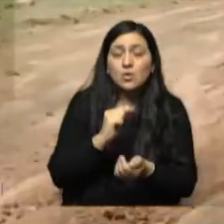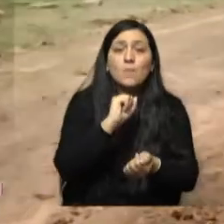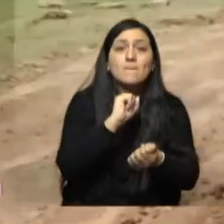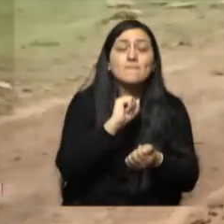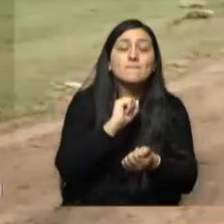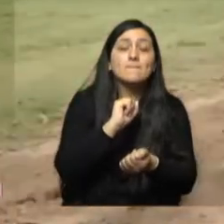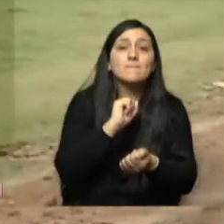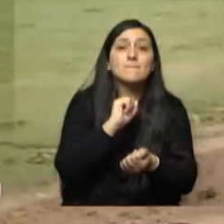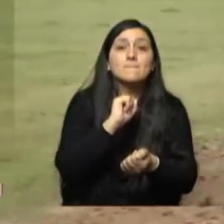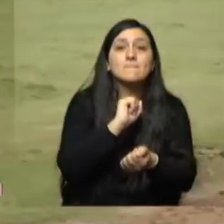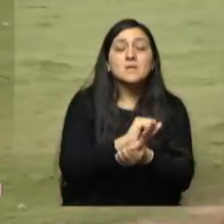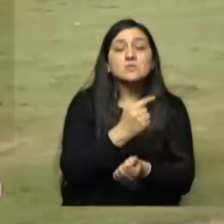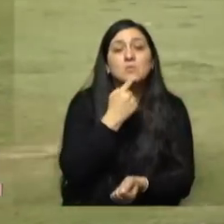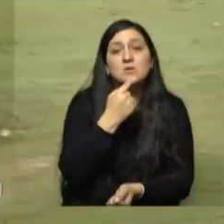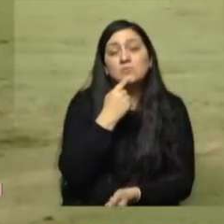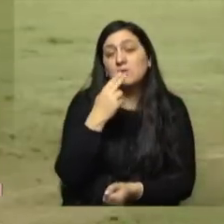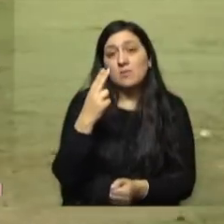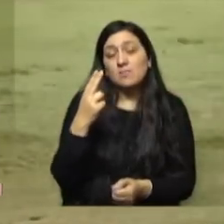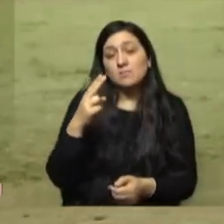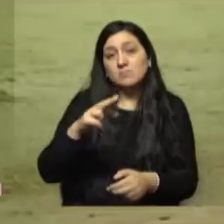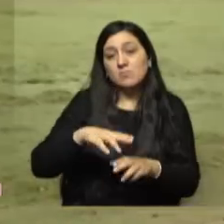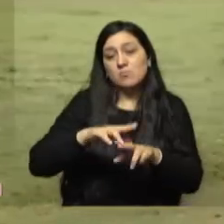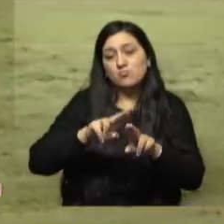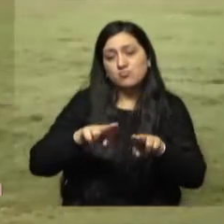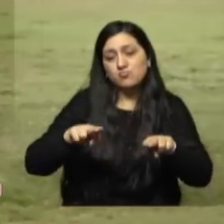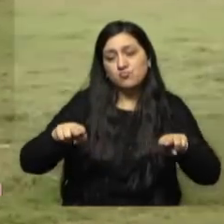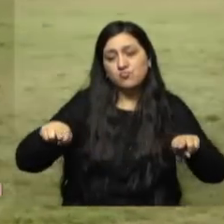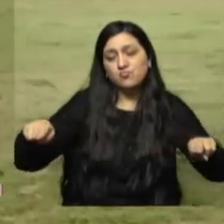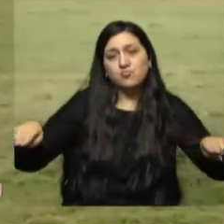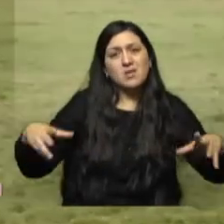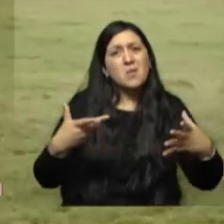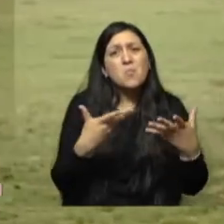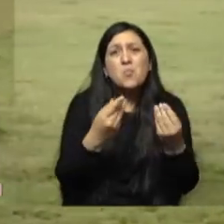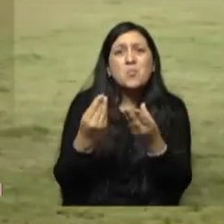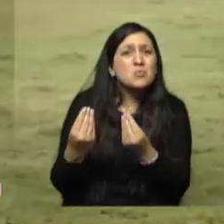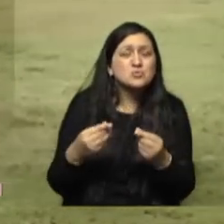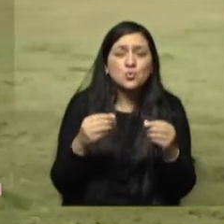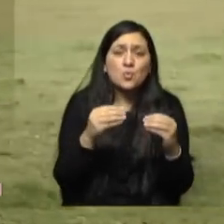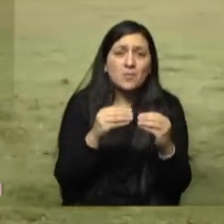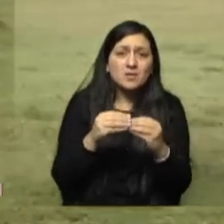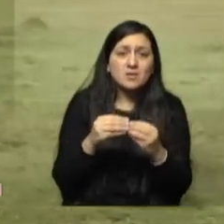tirados en el suelo, en una cantidad importante de compañeros. Habían